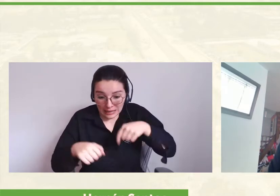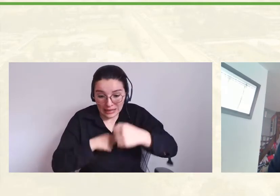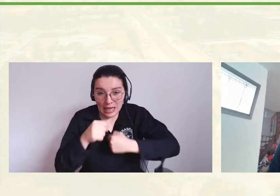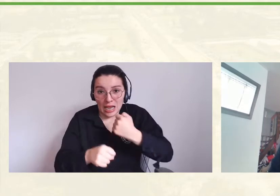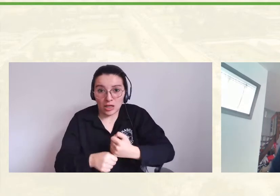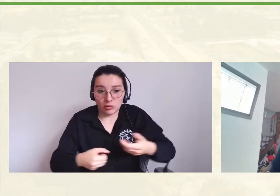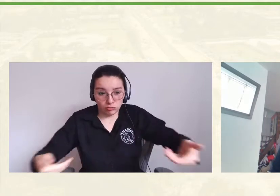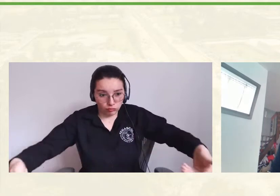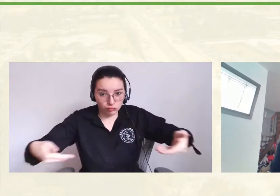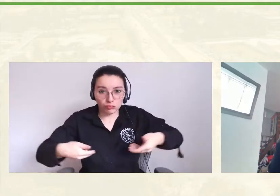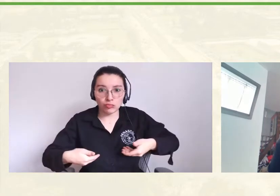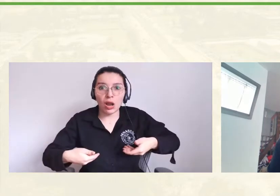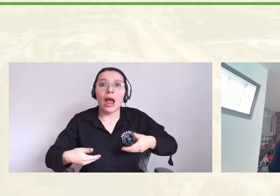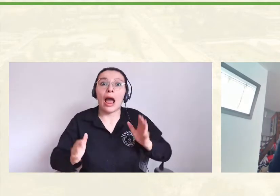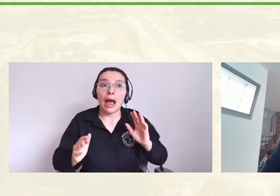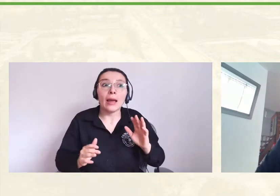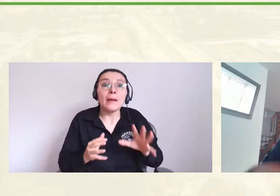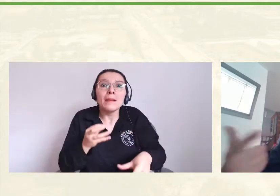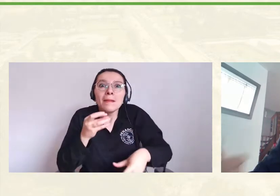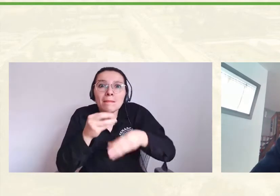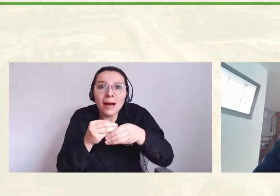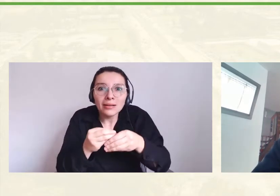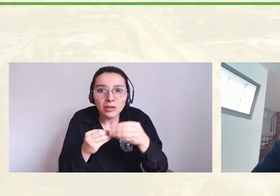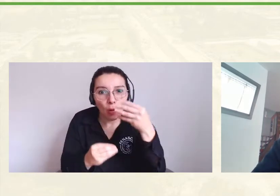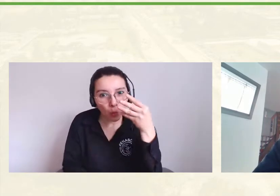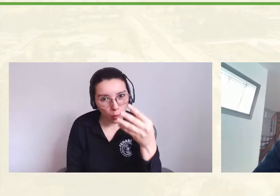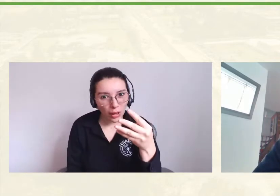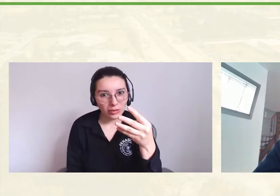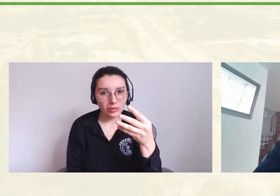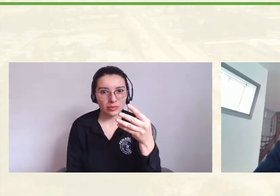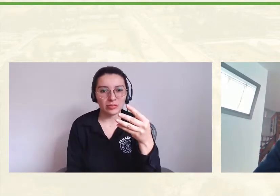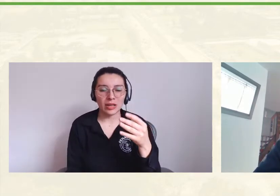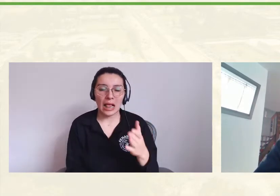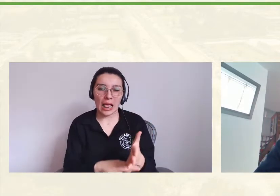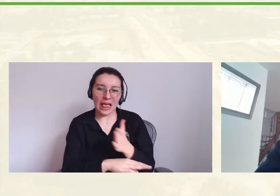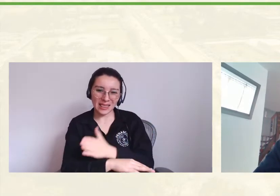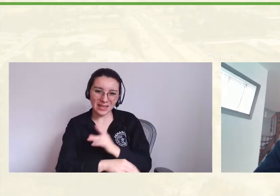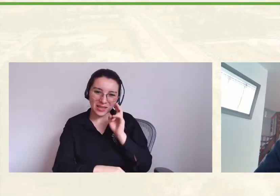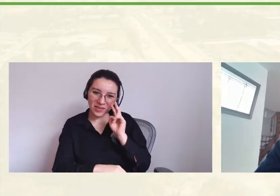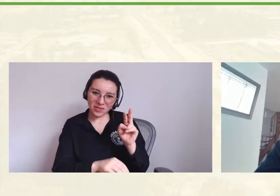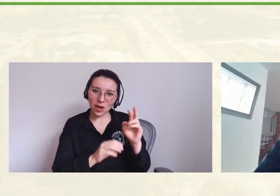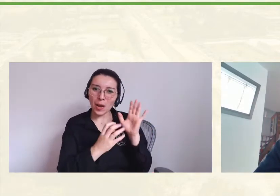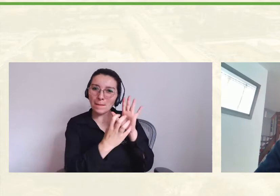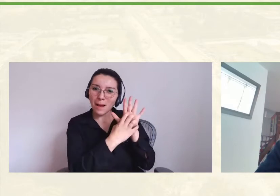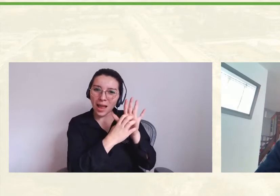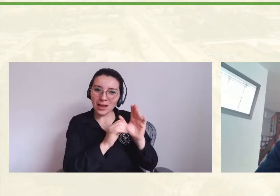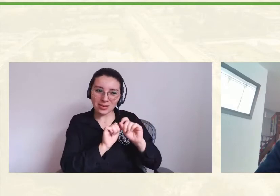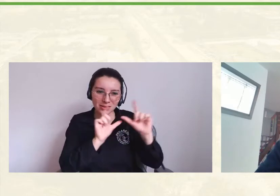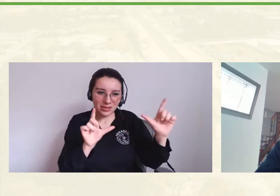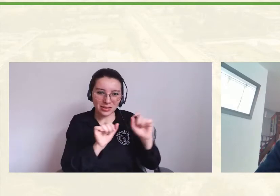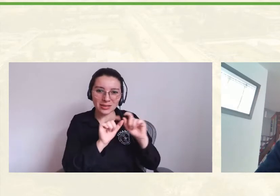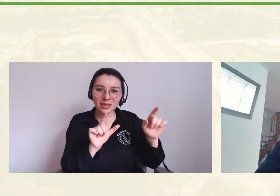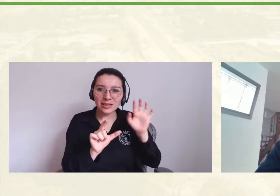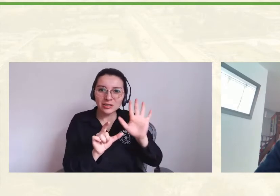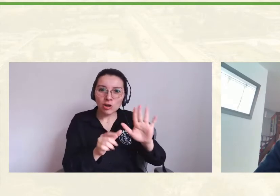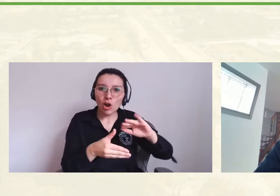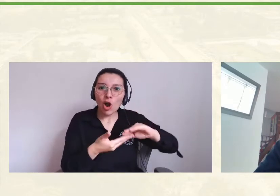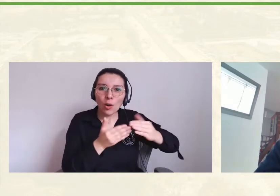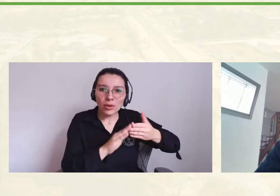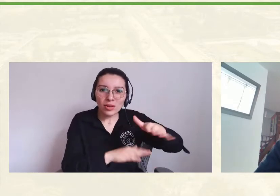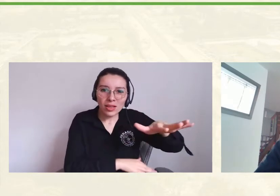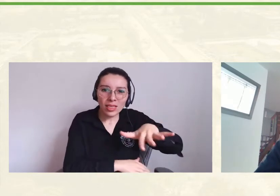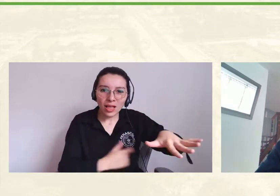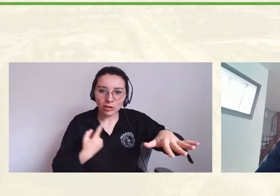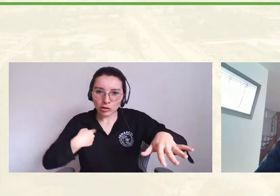4 que complementan este paquete, ahorita antes estábamos viendo unas imágenes de unas reuniones con una comunidad.